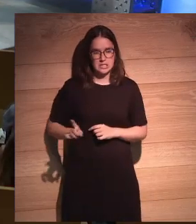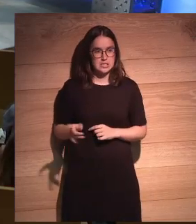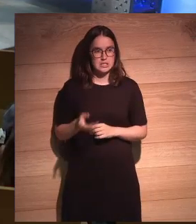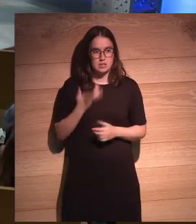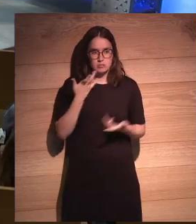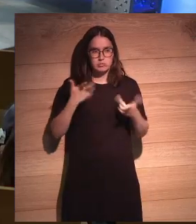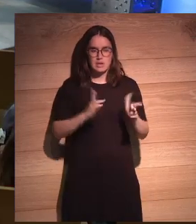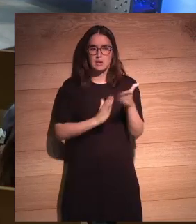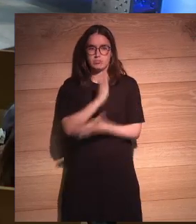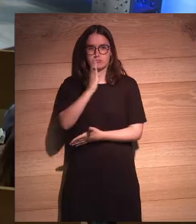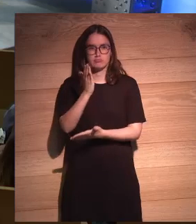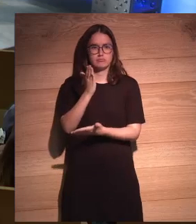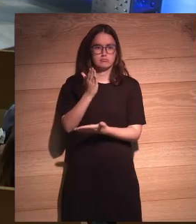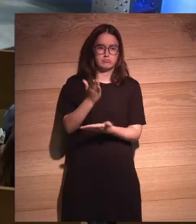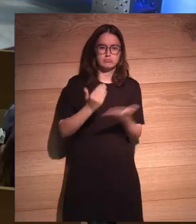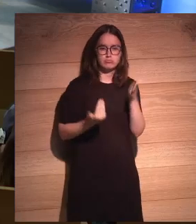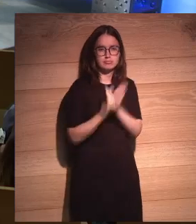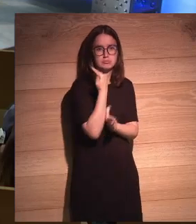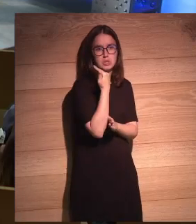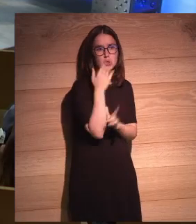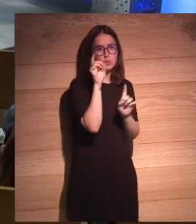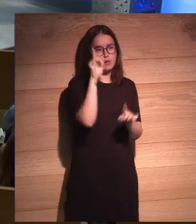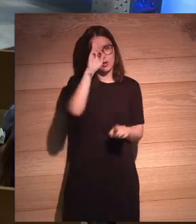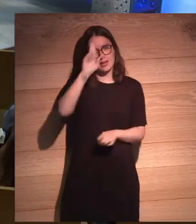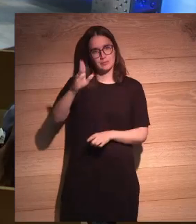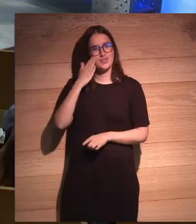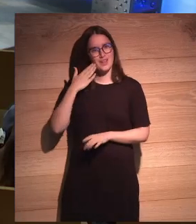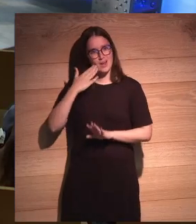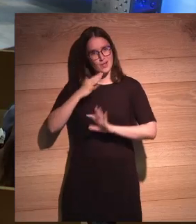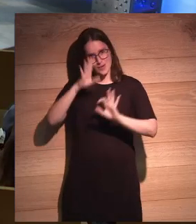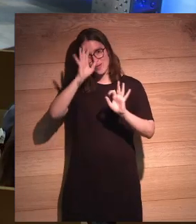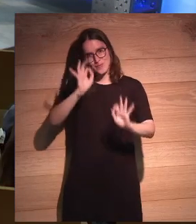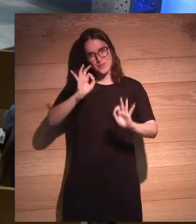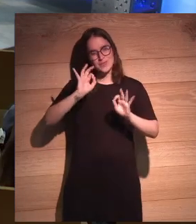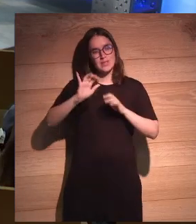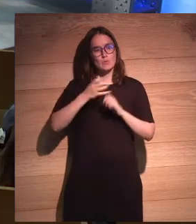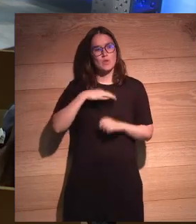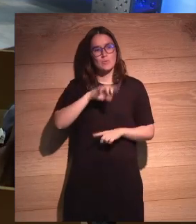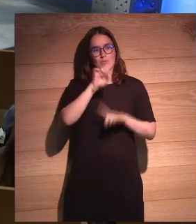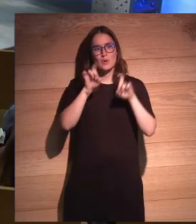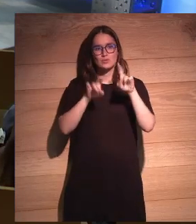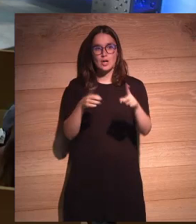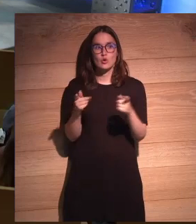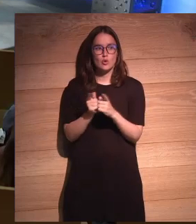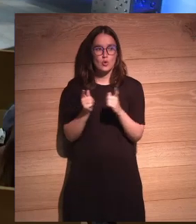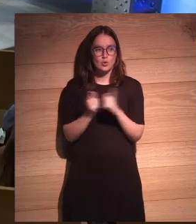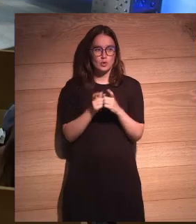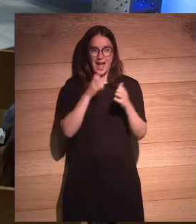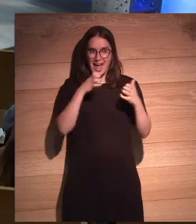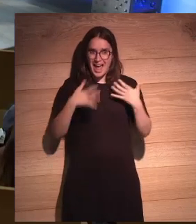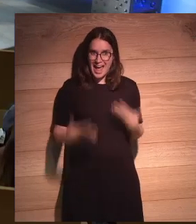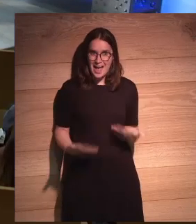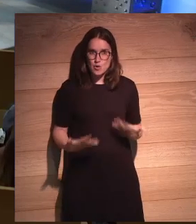siéntanse libres de interrumpirme, con educación y respeto y cariño. Les puedo preguntar un poco en qué estado está ahora